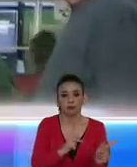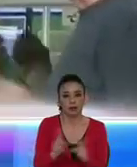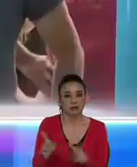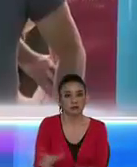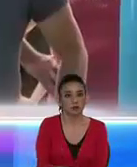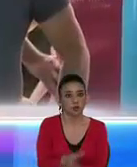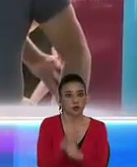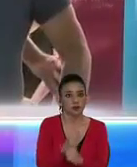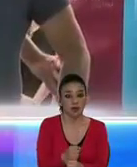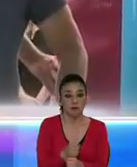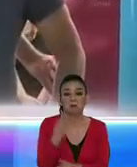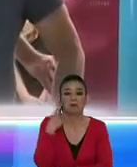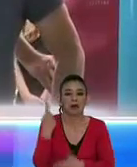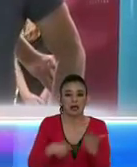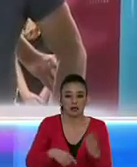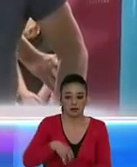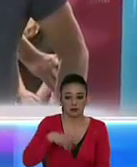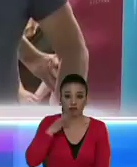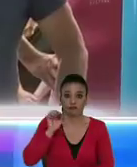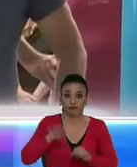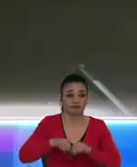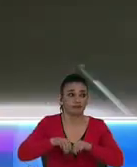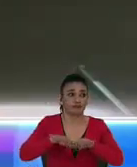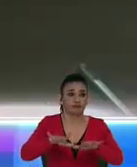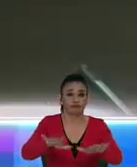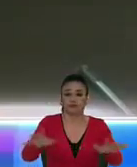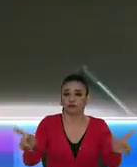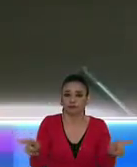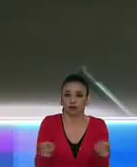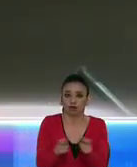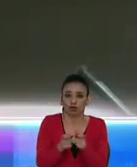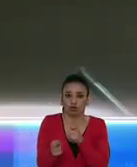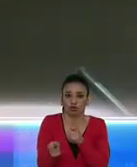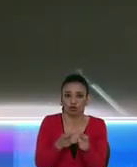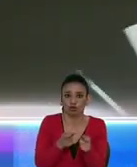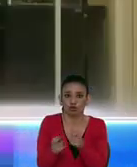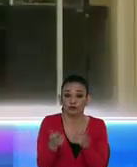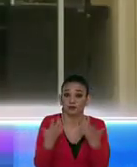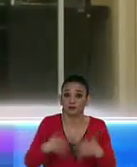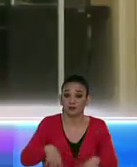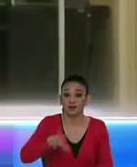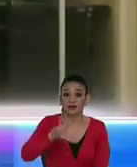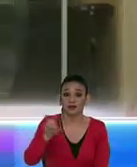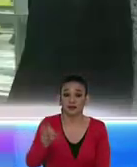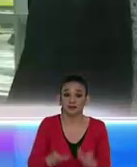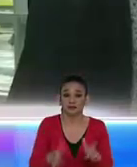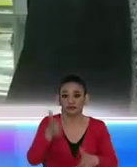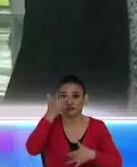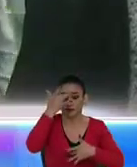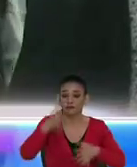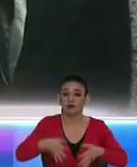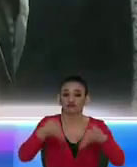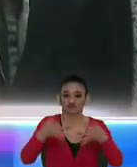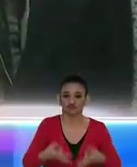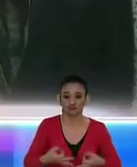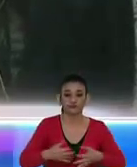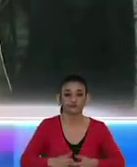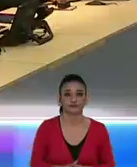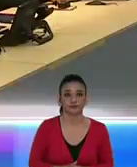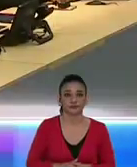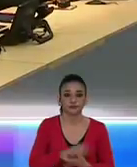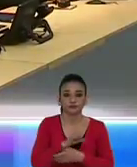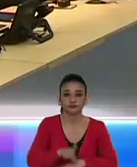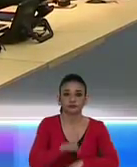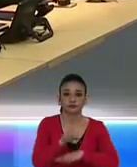a evitar la propagación del contagio de coronavirus en el país, donde ya existen 30 casos confirmados. Por su parte, el director general